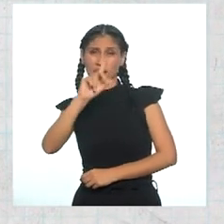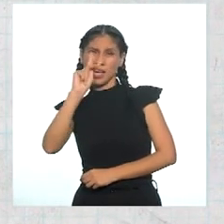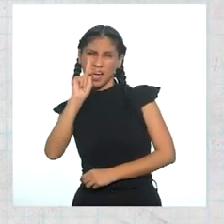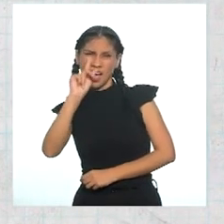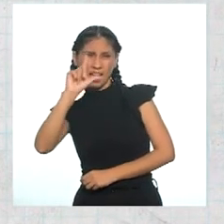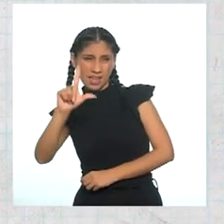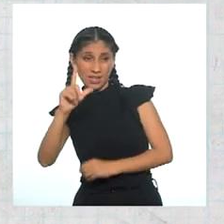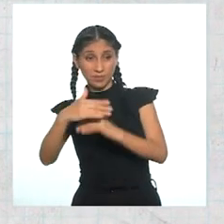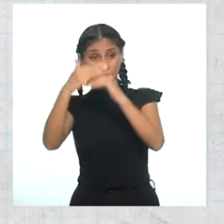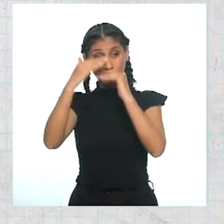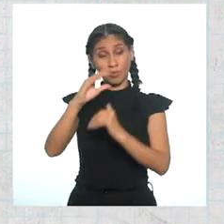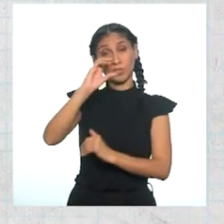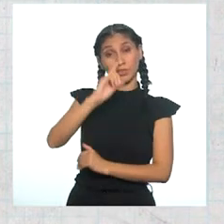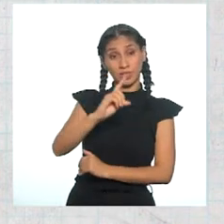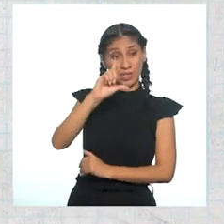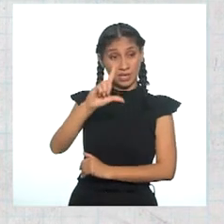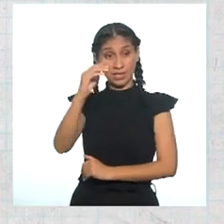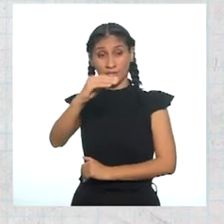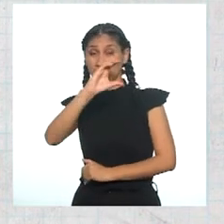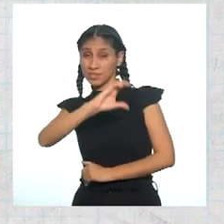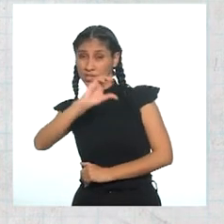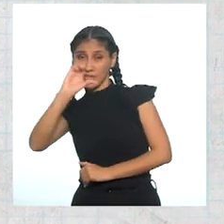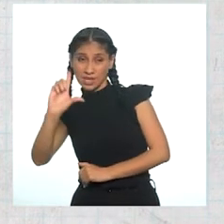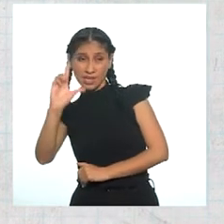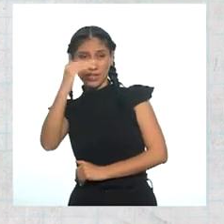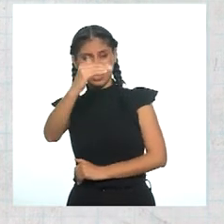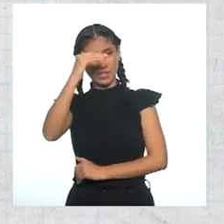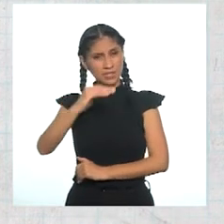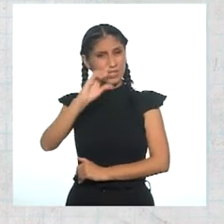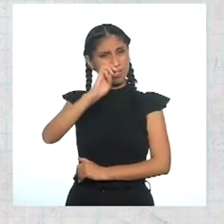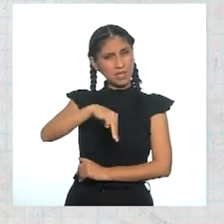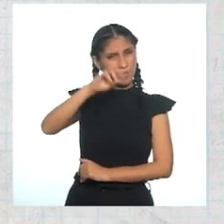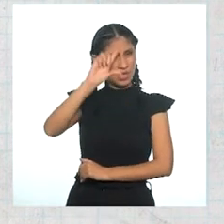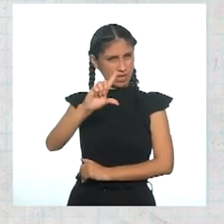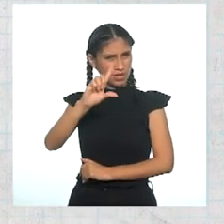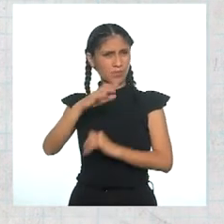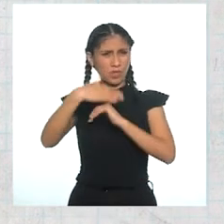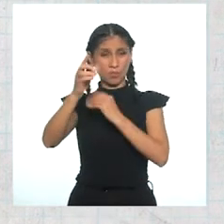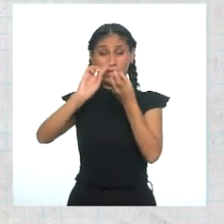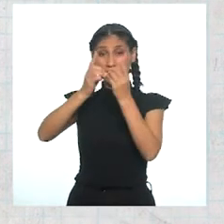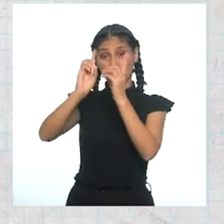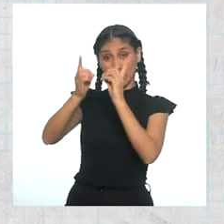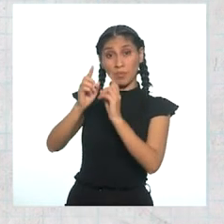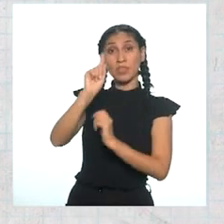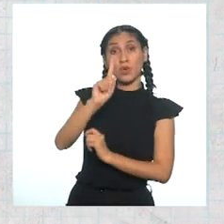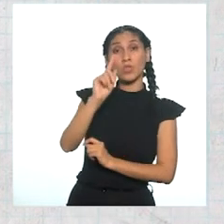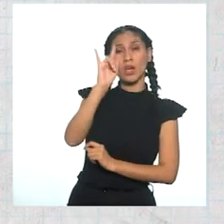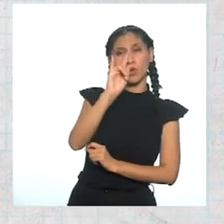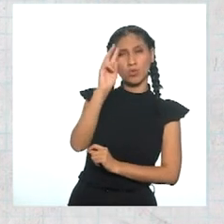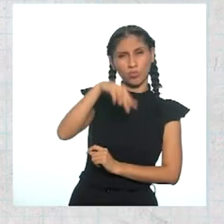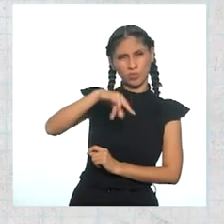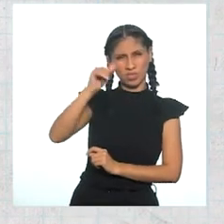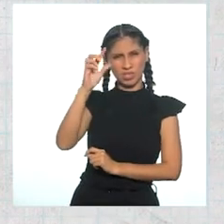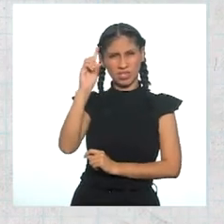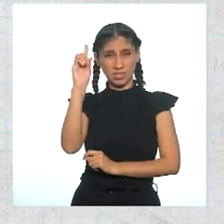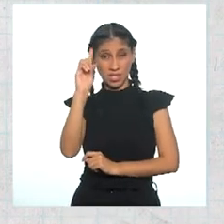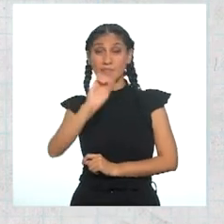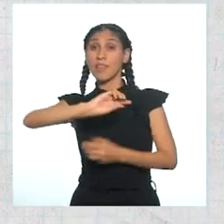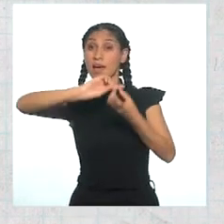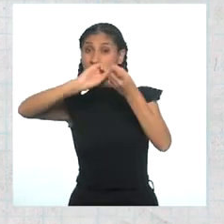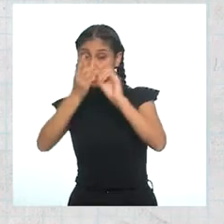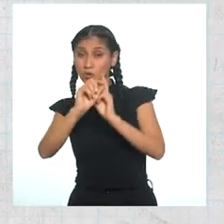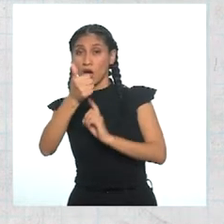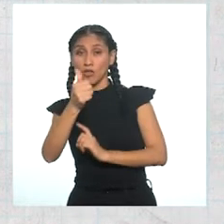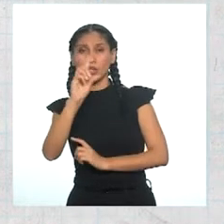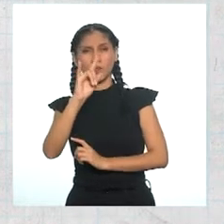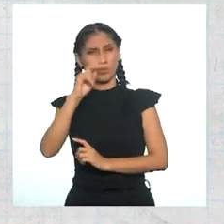decilitro, centilitro y mililitro. Esta tabla de conversión ayuda a pasar de una unidad a otra unidad de medida de capacidad. Para ello